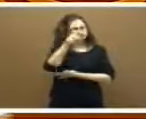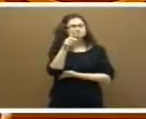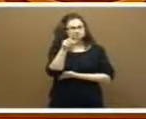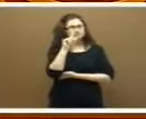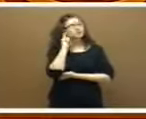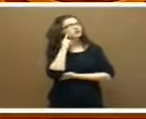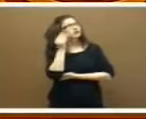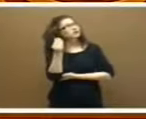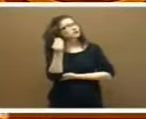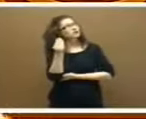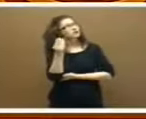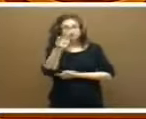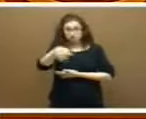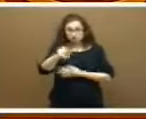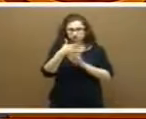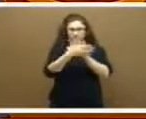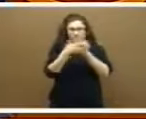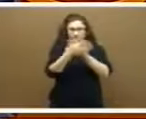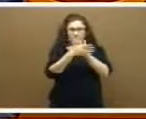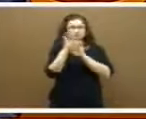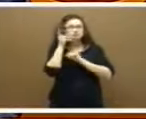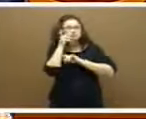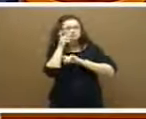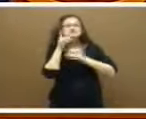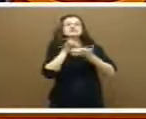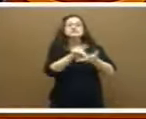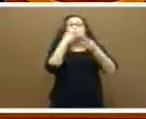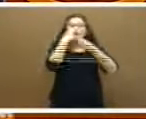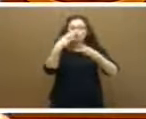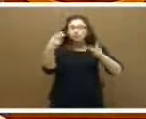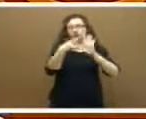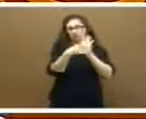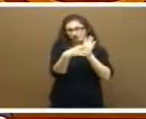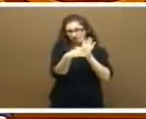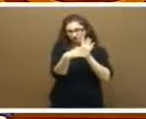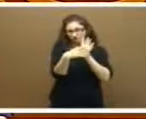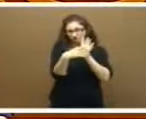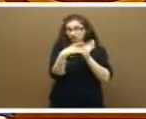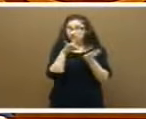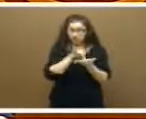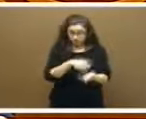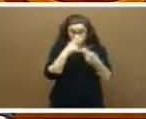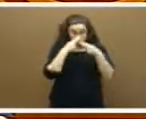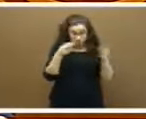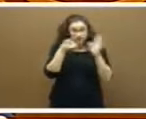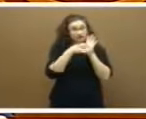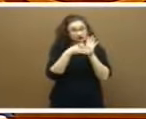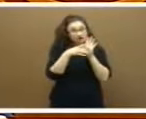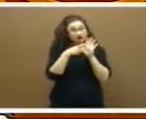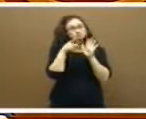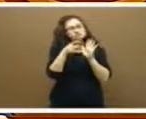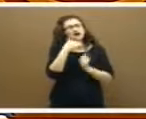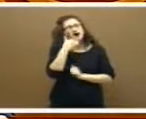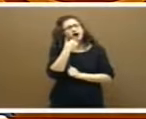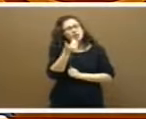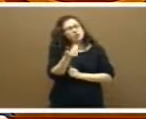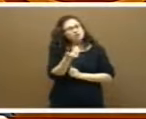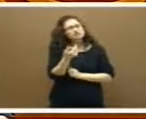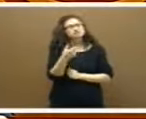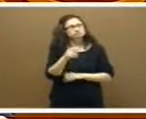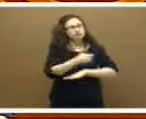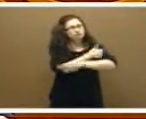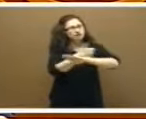que llaman y que llamamos los servicios públicos de calidad. Los servicios públicos de calidad son algo que necesita el